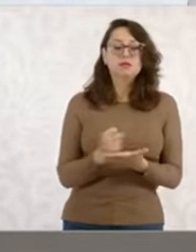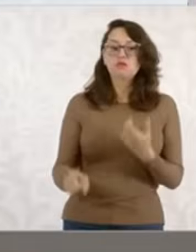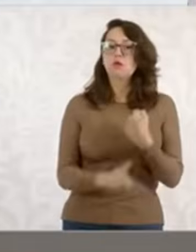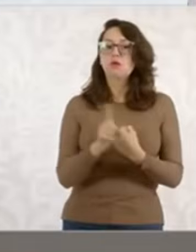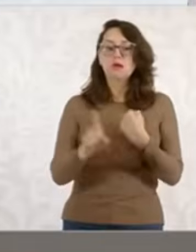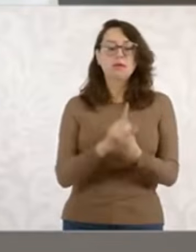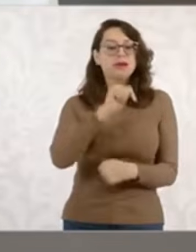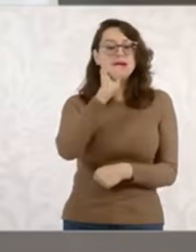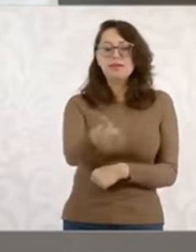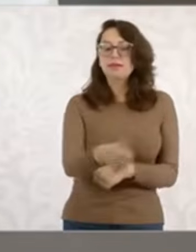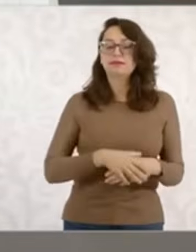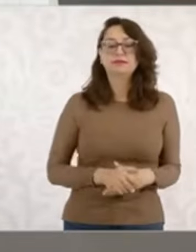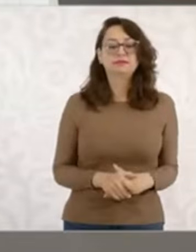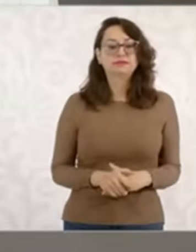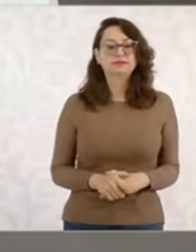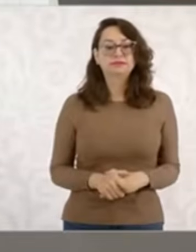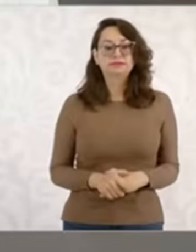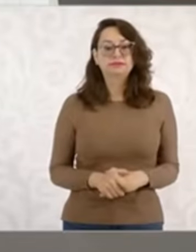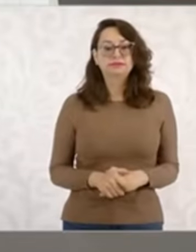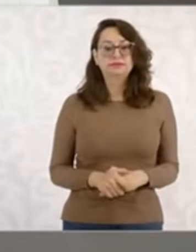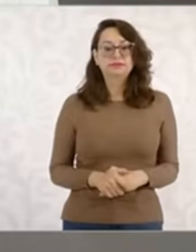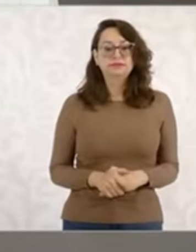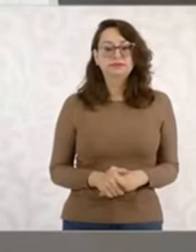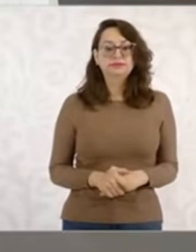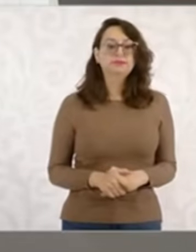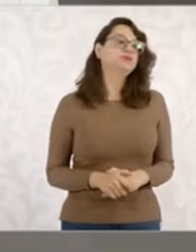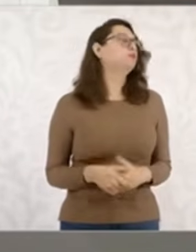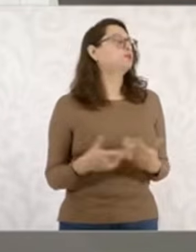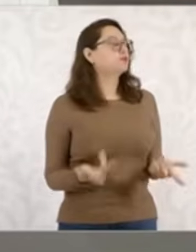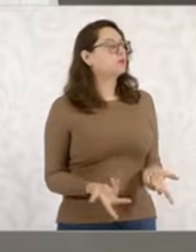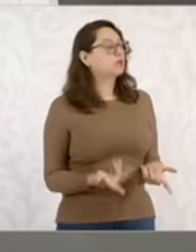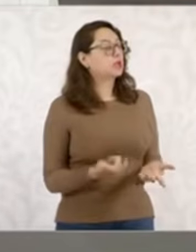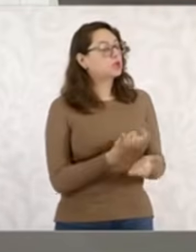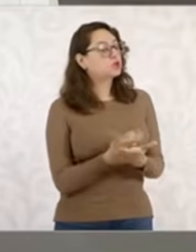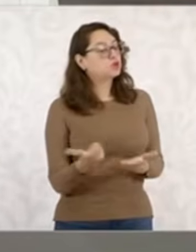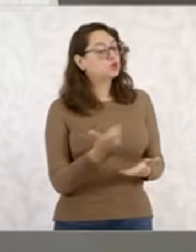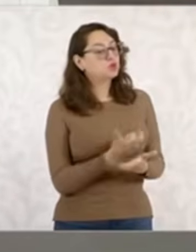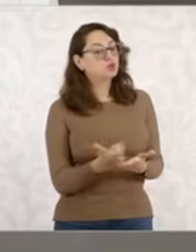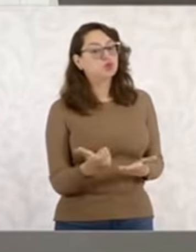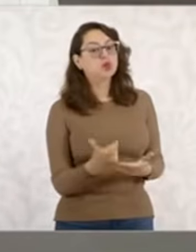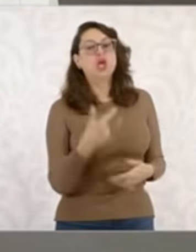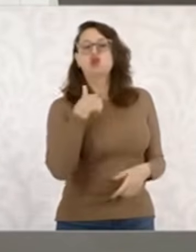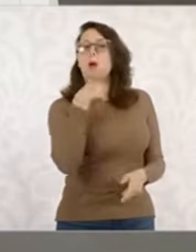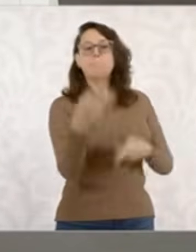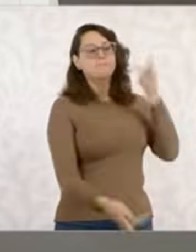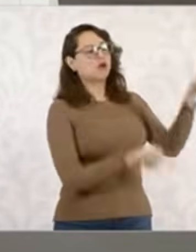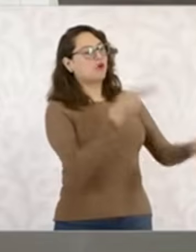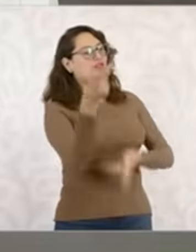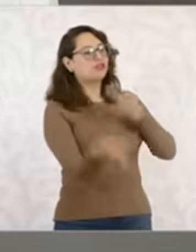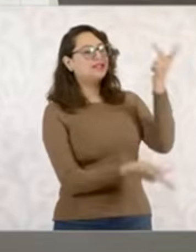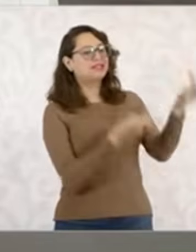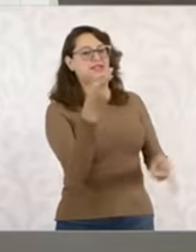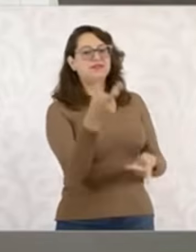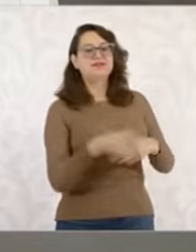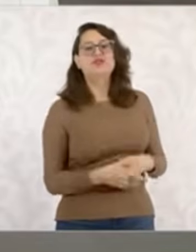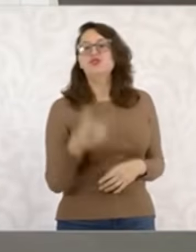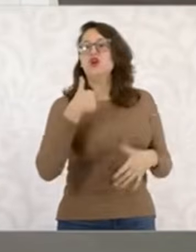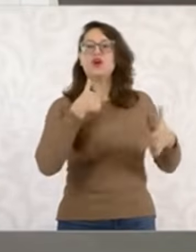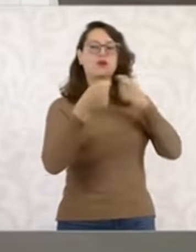problema, Presidenta. Quien no gana 2 salarios, ya estoy preguntándole ya, estoy de